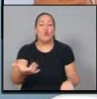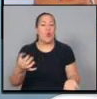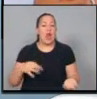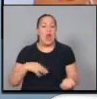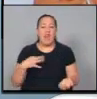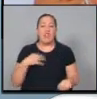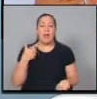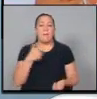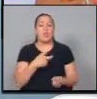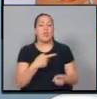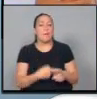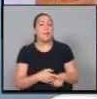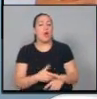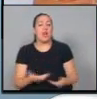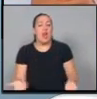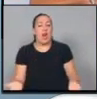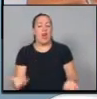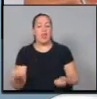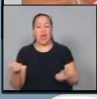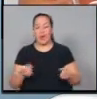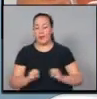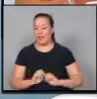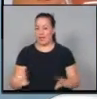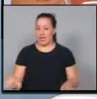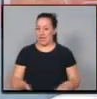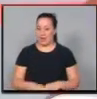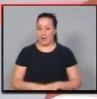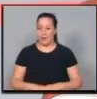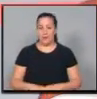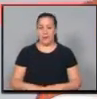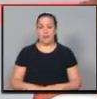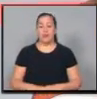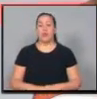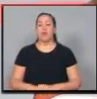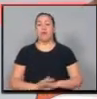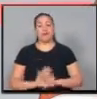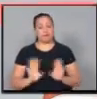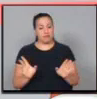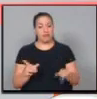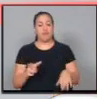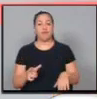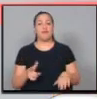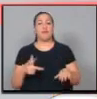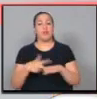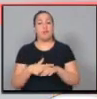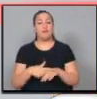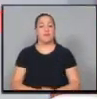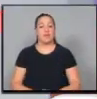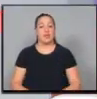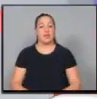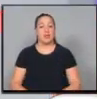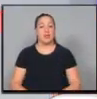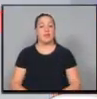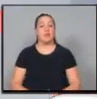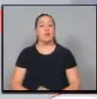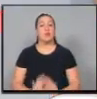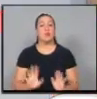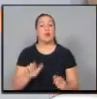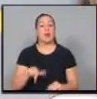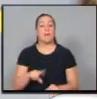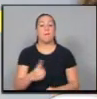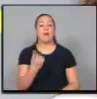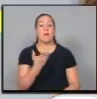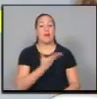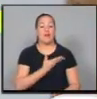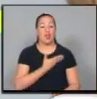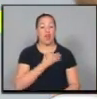por nada, como siempre ocurre. Tremendo. Bueno, vamos a hacer un punto en esto. 9:31 y en este... Bueno, a partir del 1 de febrero, lo